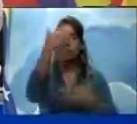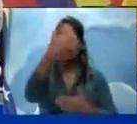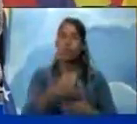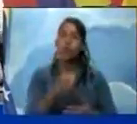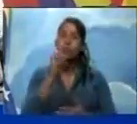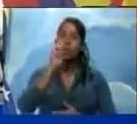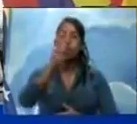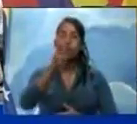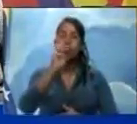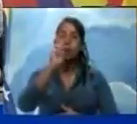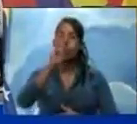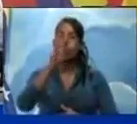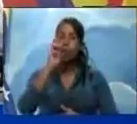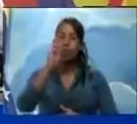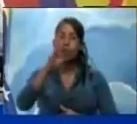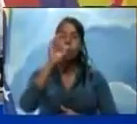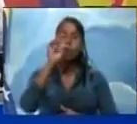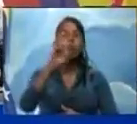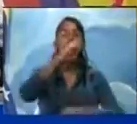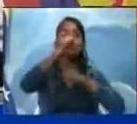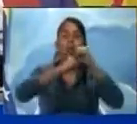portal